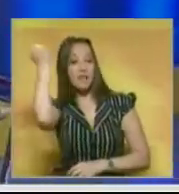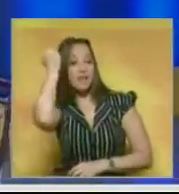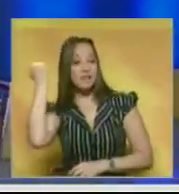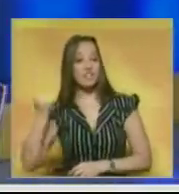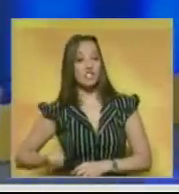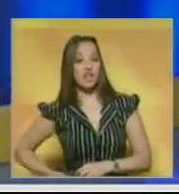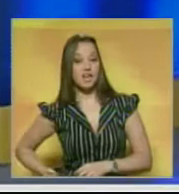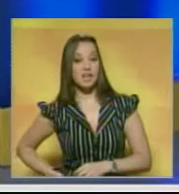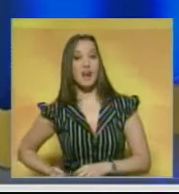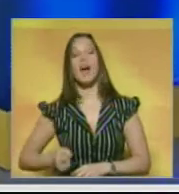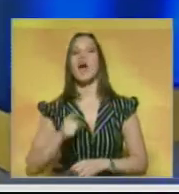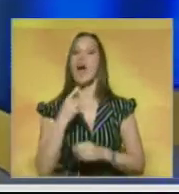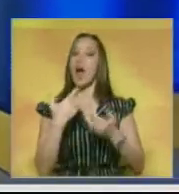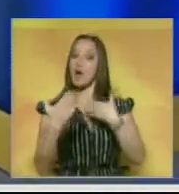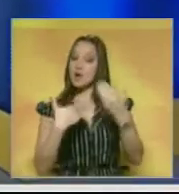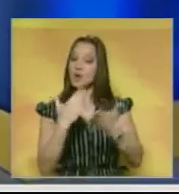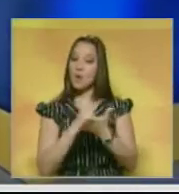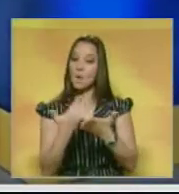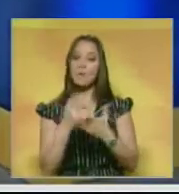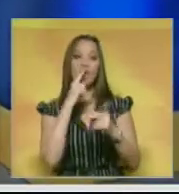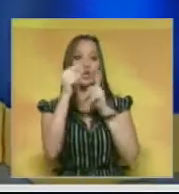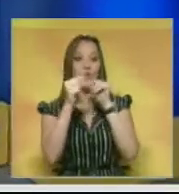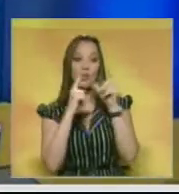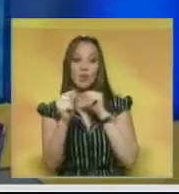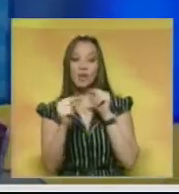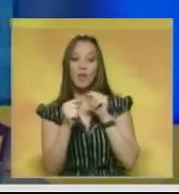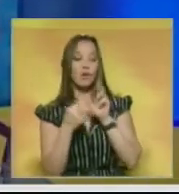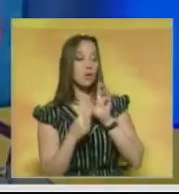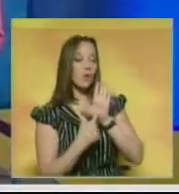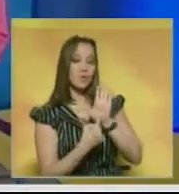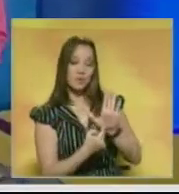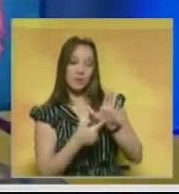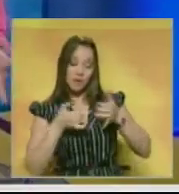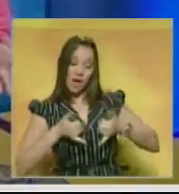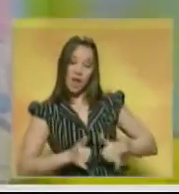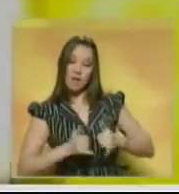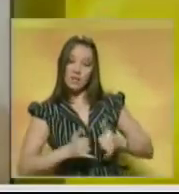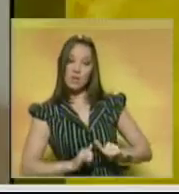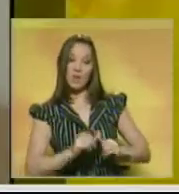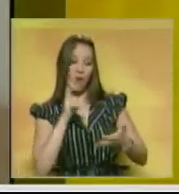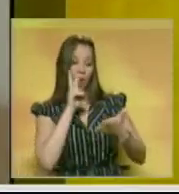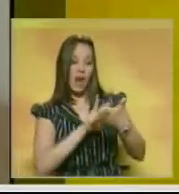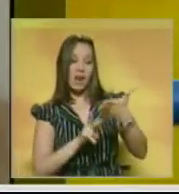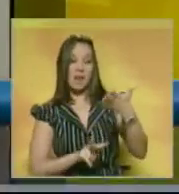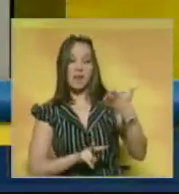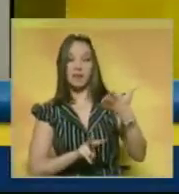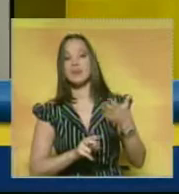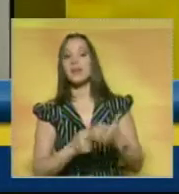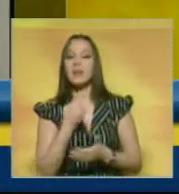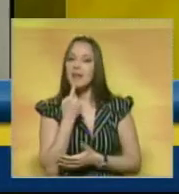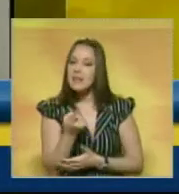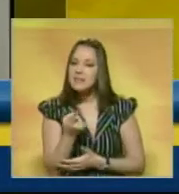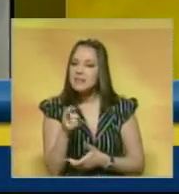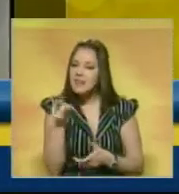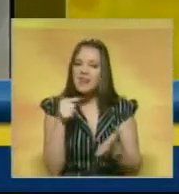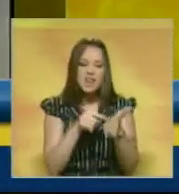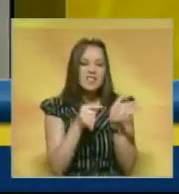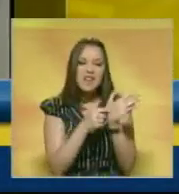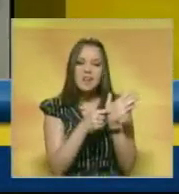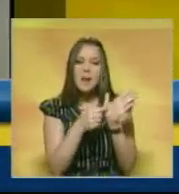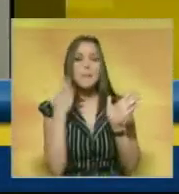su cuenta de Twitter, donde se le ve enseñándole a su hermoso hijo a leer. Mamá. Ay, muy bien. ¿Y aquí?